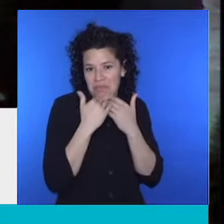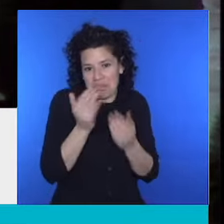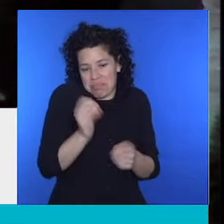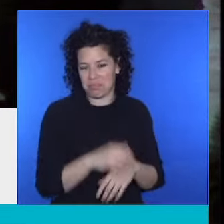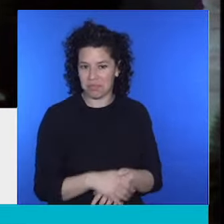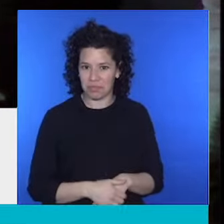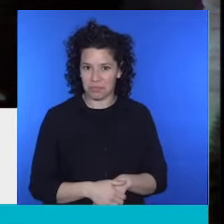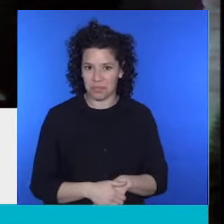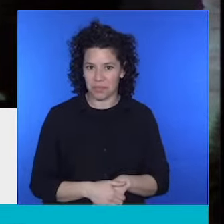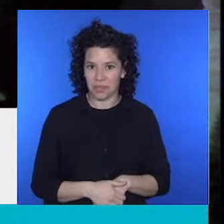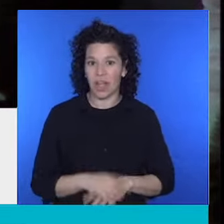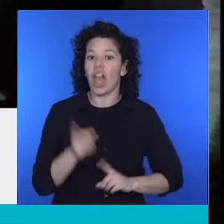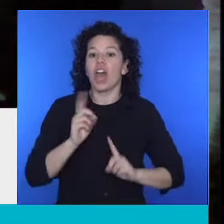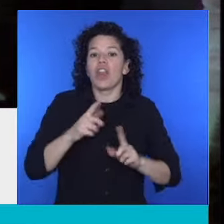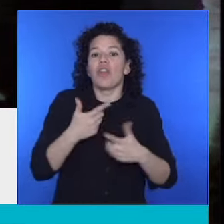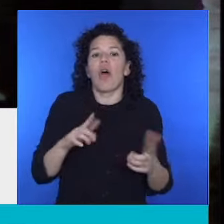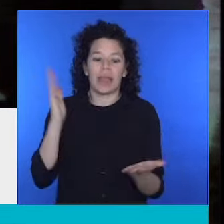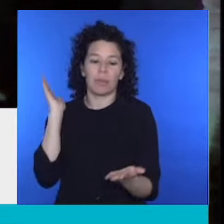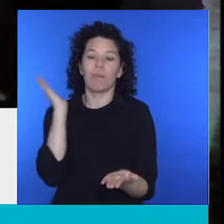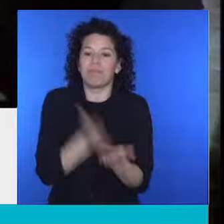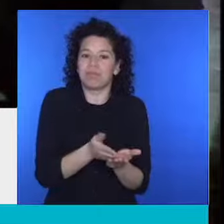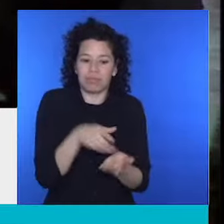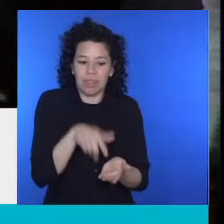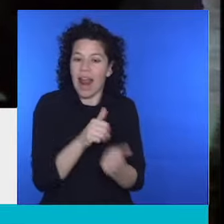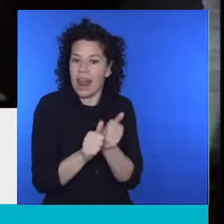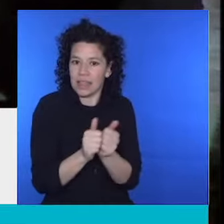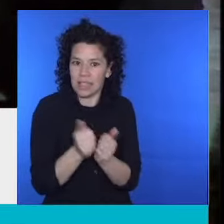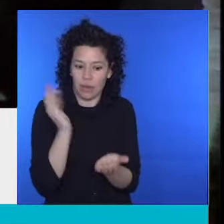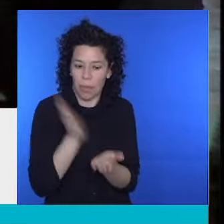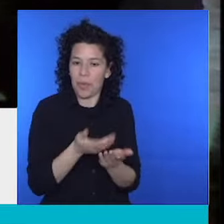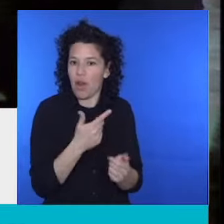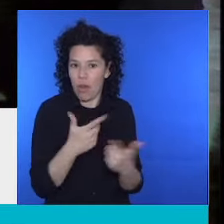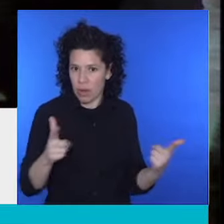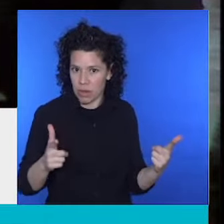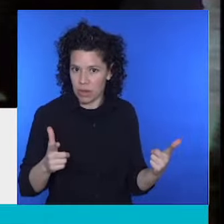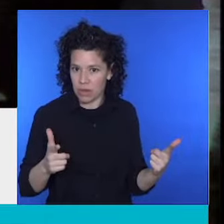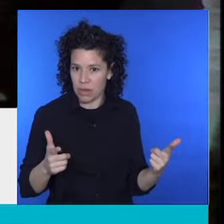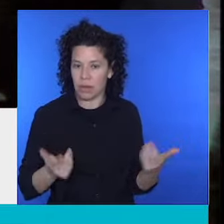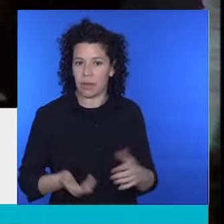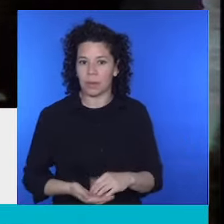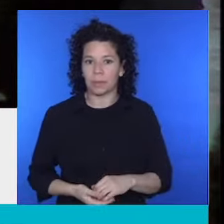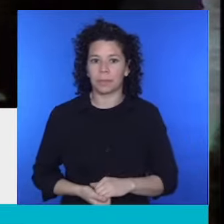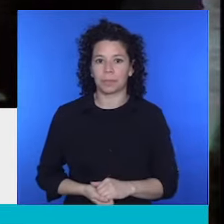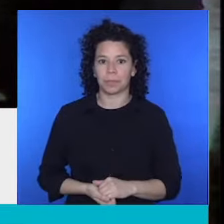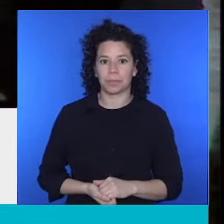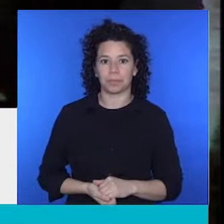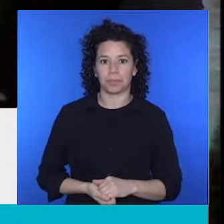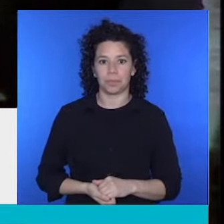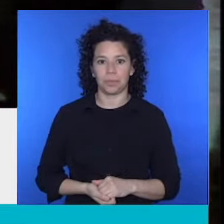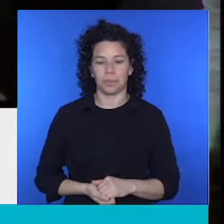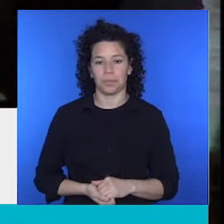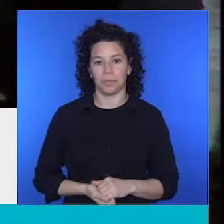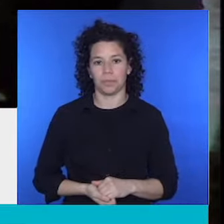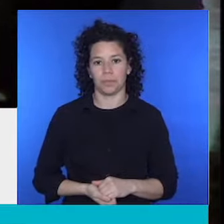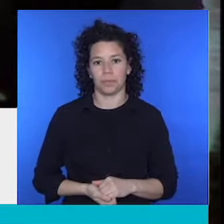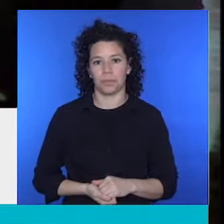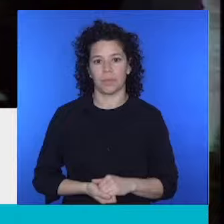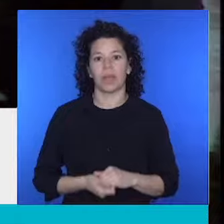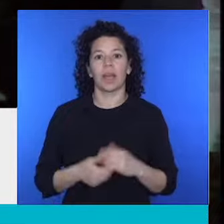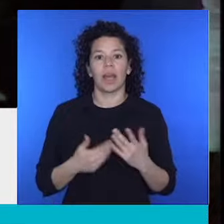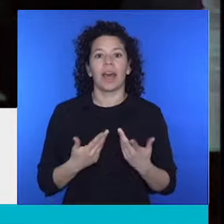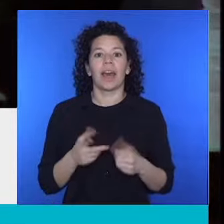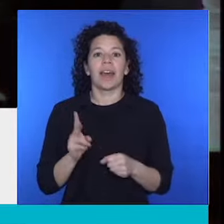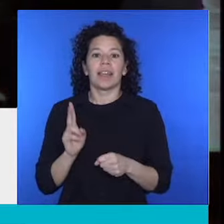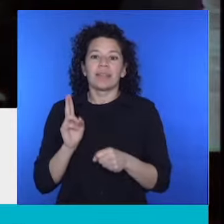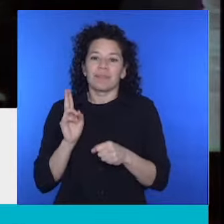castigo en en ese En ese sentido no más allá de que en este caso se prote